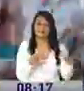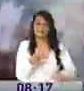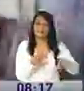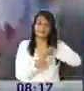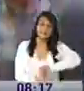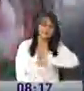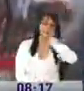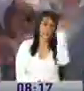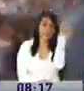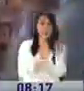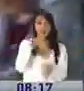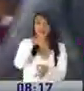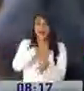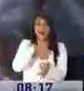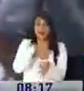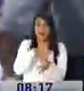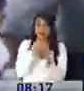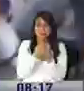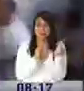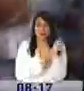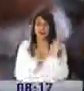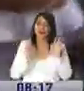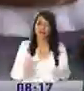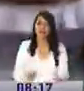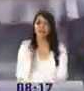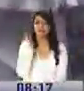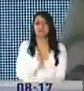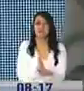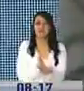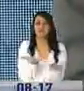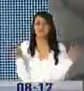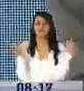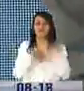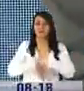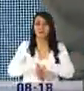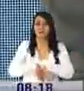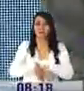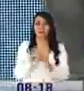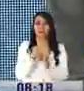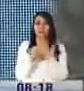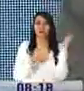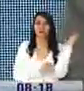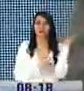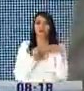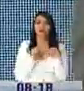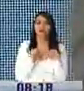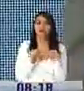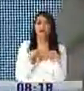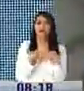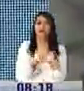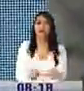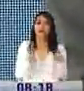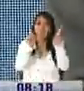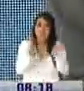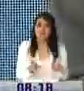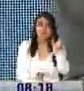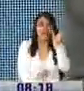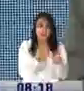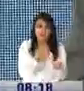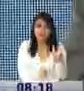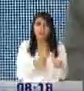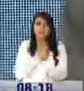elecciones proyectos como este podrían quedar truncados estas propuestas deben continuar debe empoderarse la gente